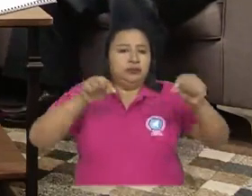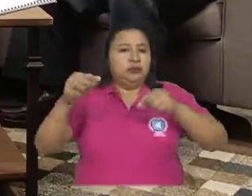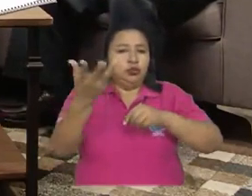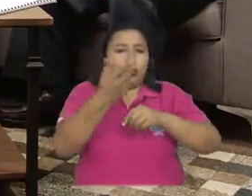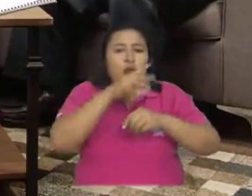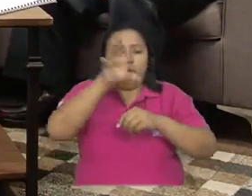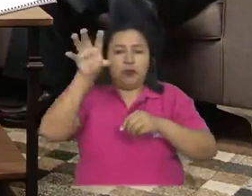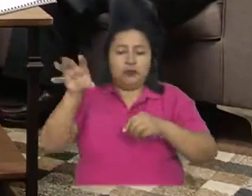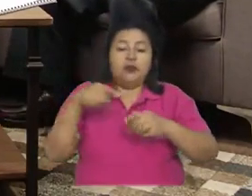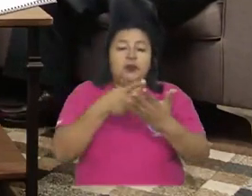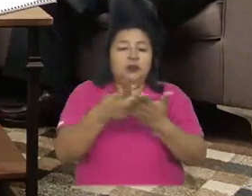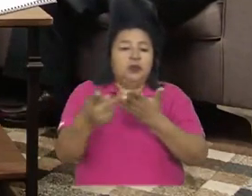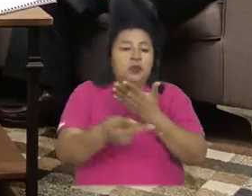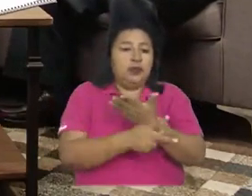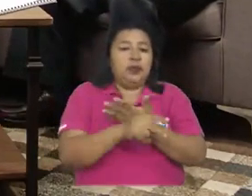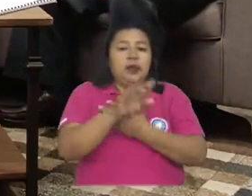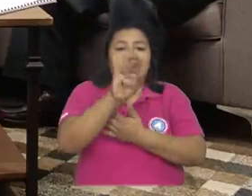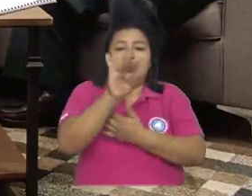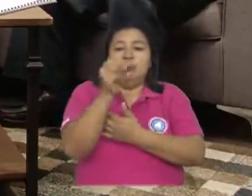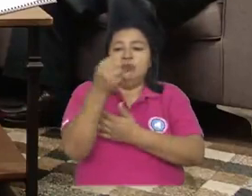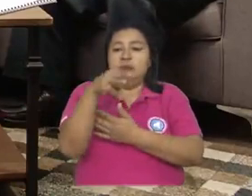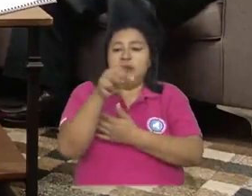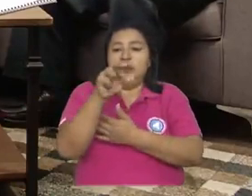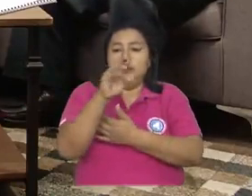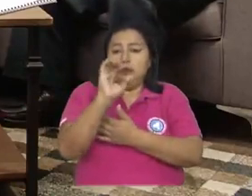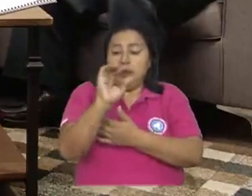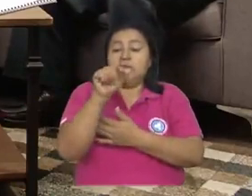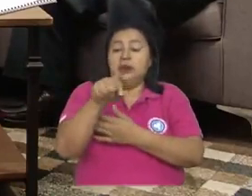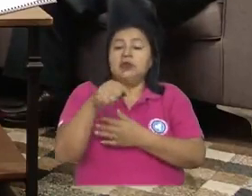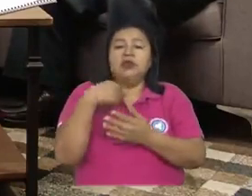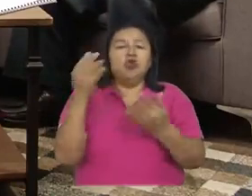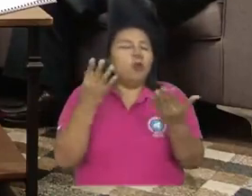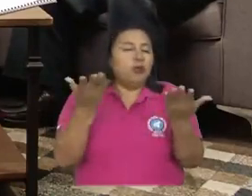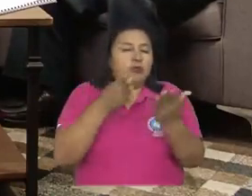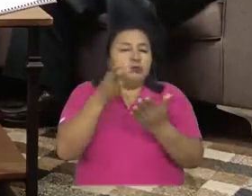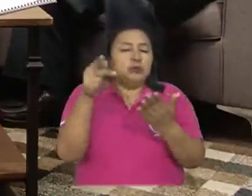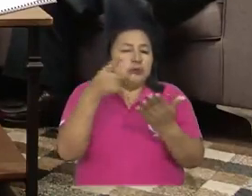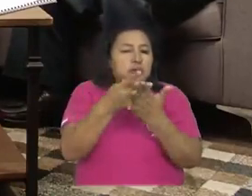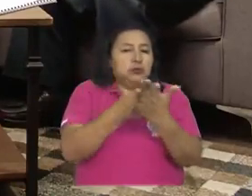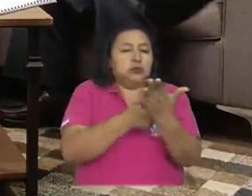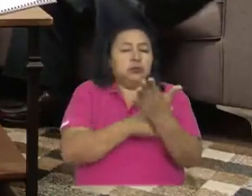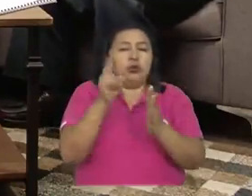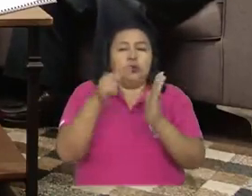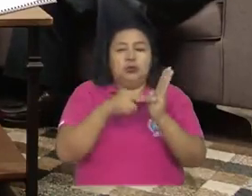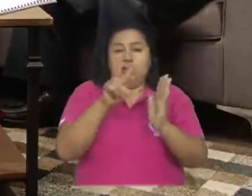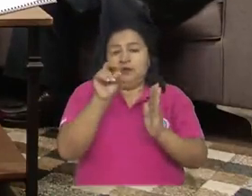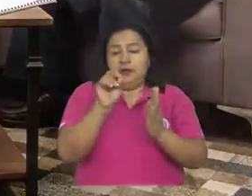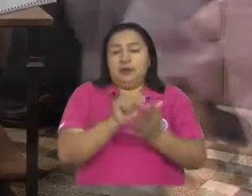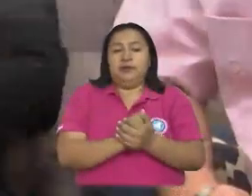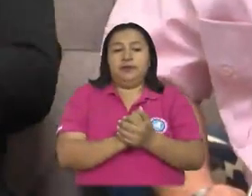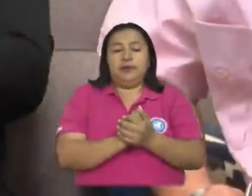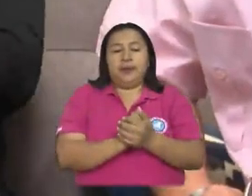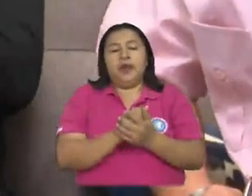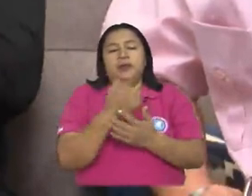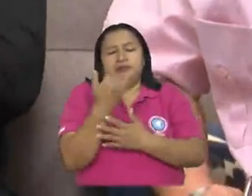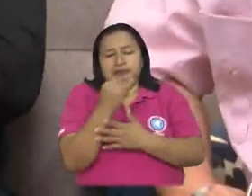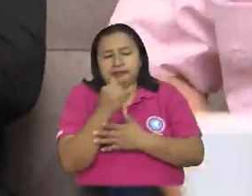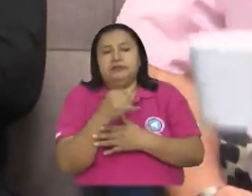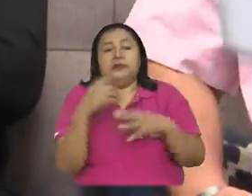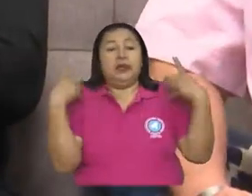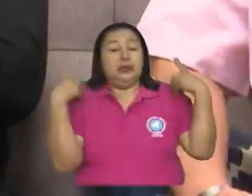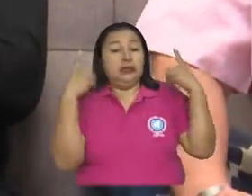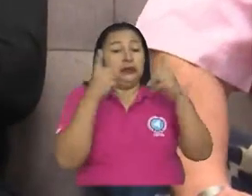el programa Bismar Martínez, y conocer un poquito la incidencia en este presupuesto 2020. Así es. A través de la Dirección de Desarrollo Humano tenemos